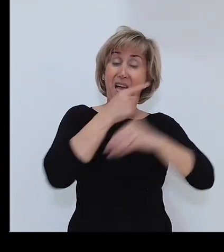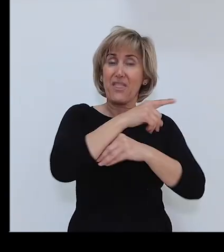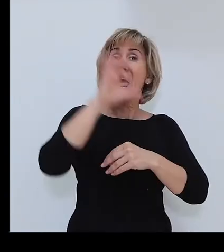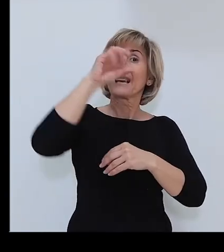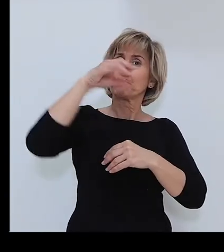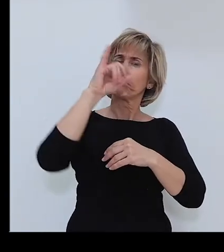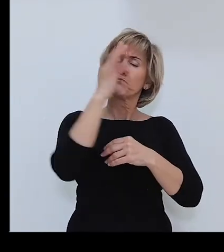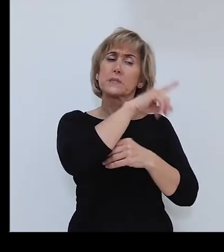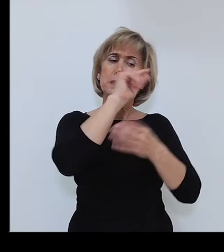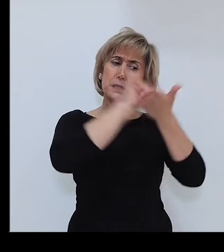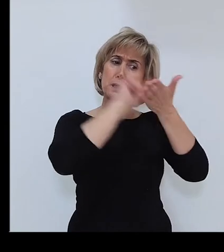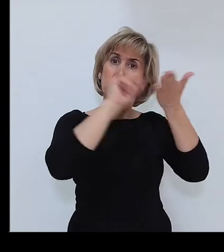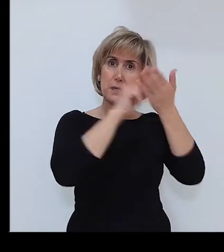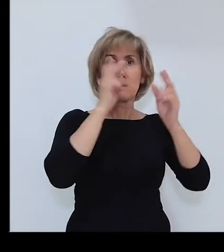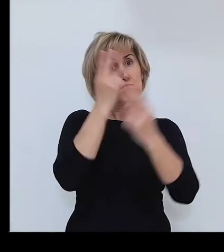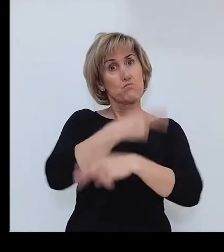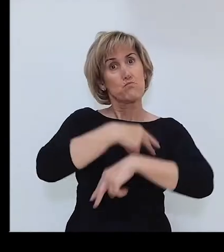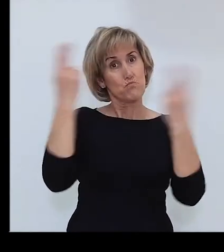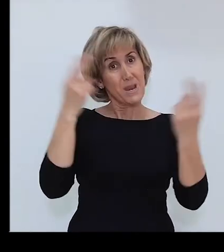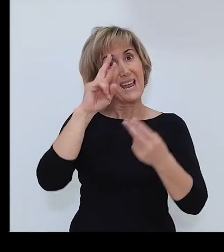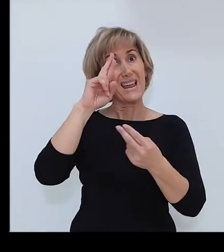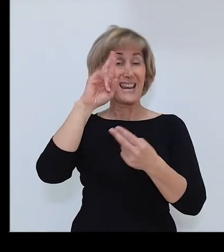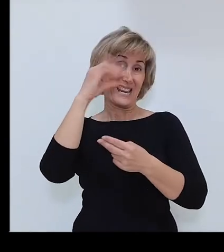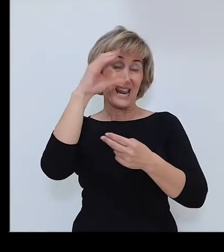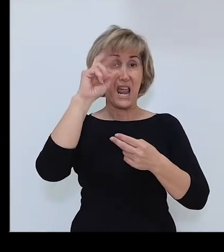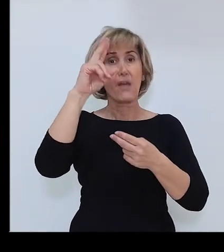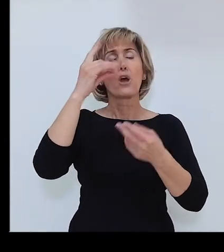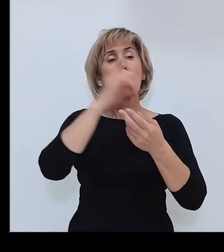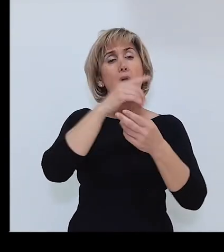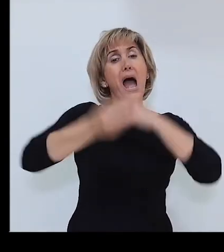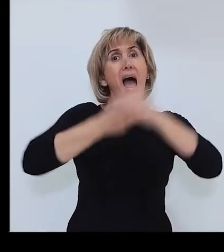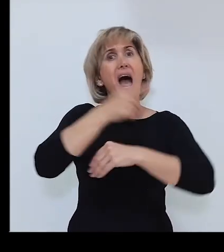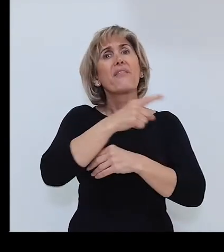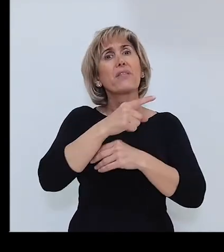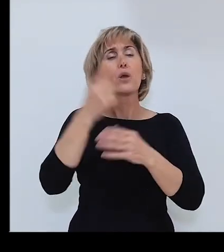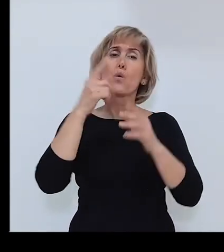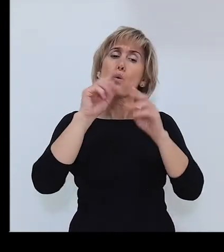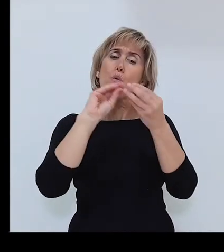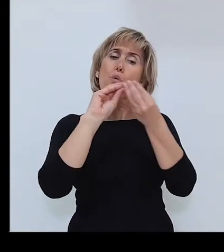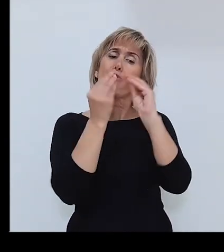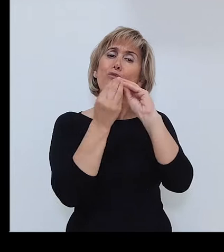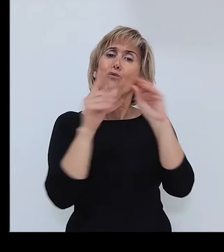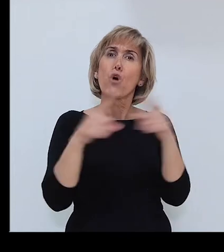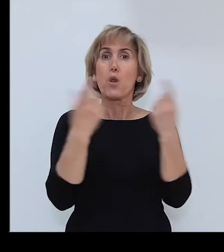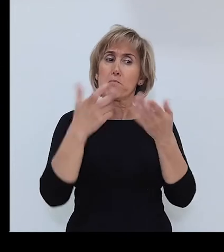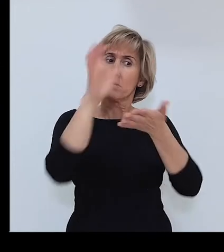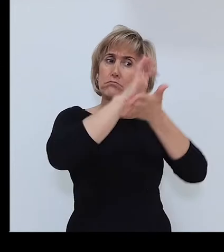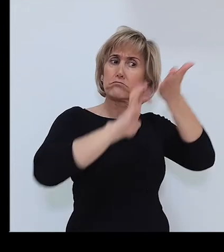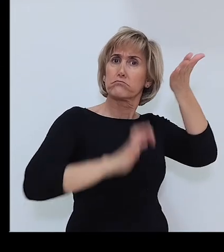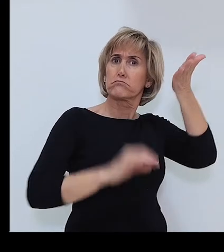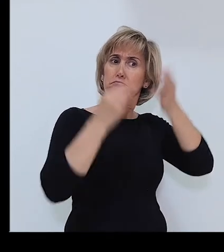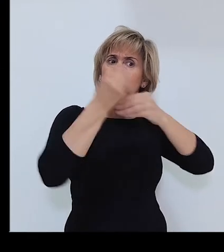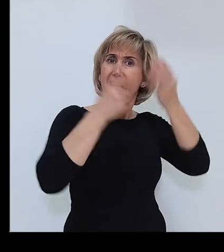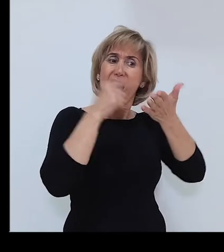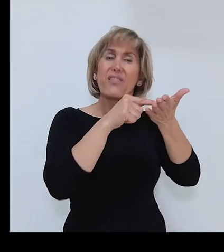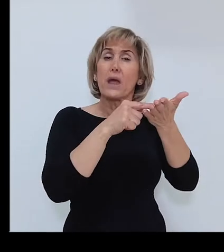Smith y de Ricardo, ponerla en forma de, digamos, de ilustrada, en forma de que